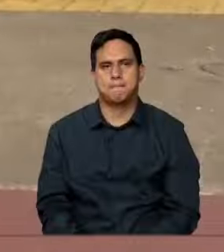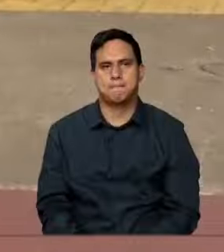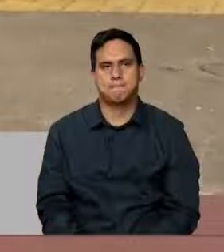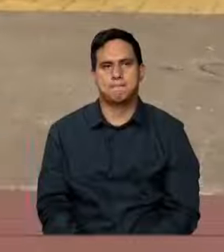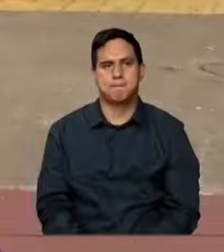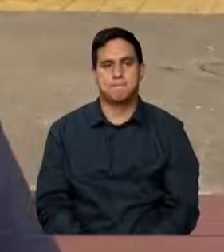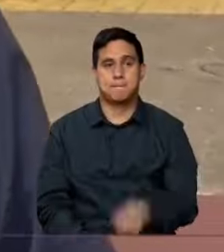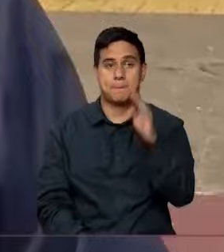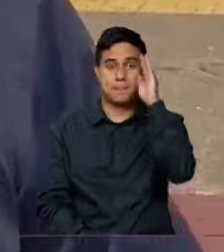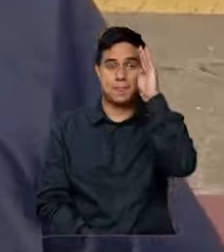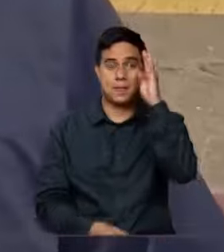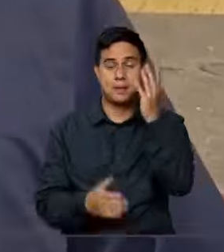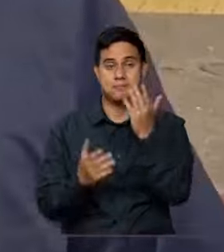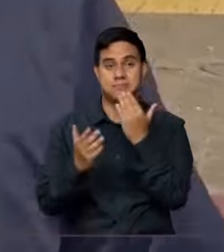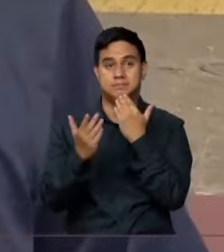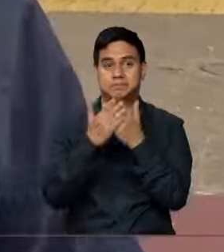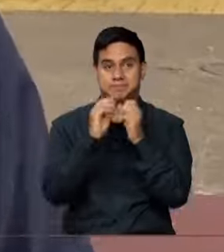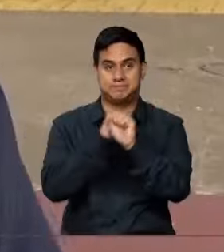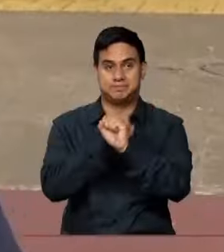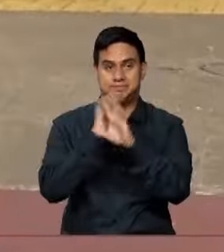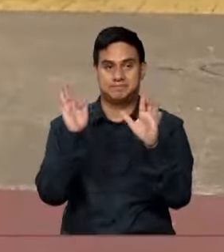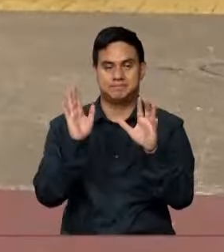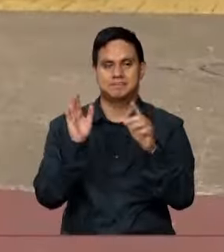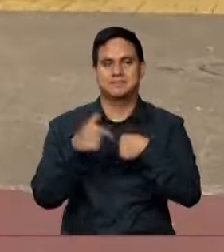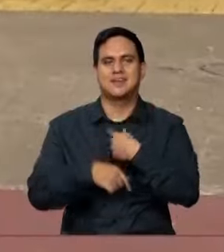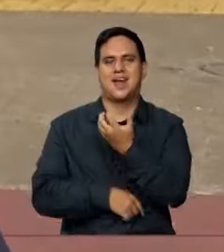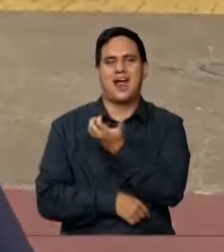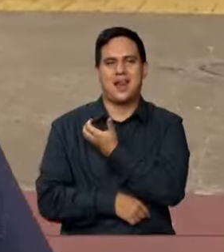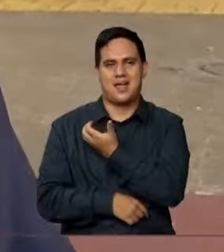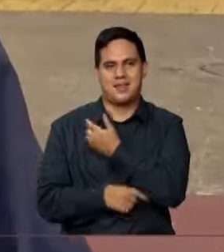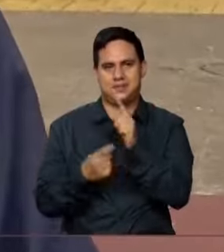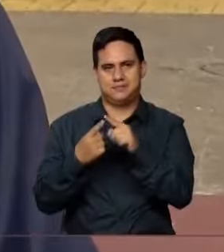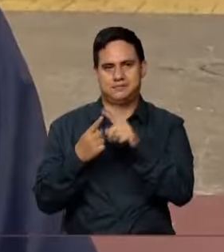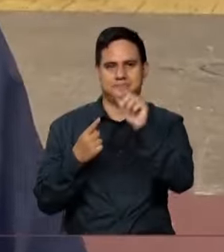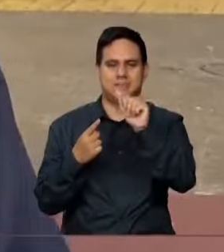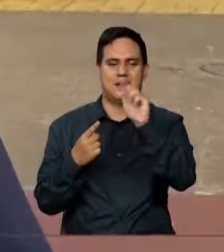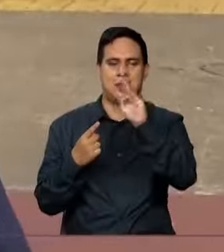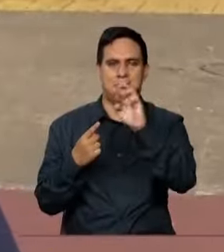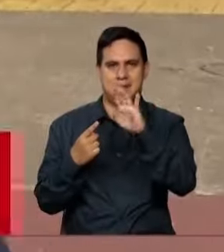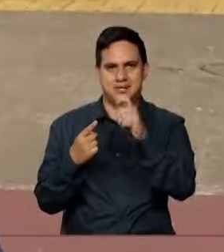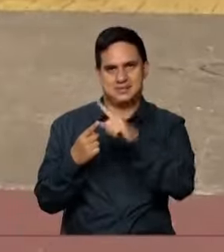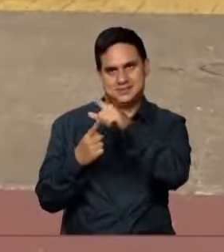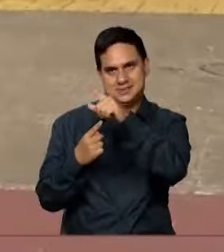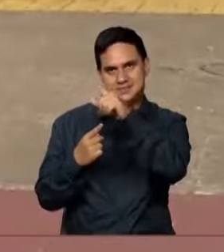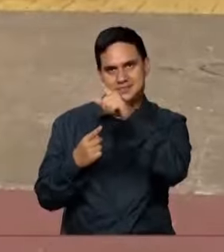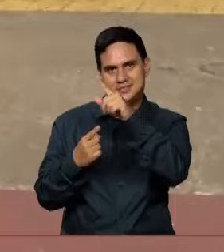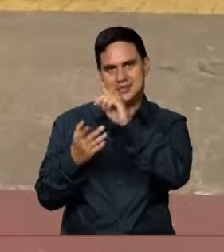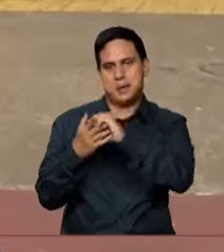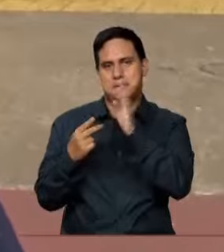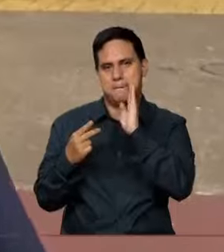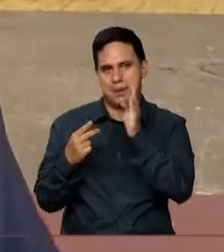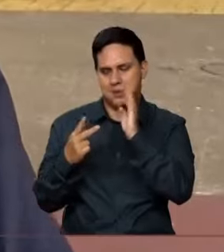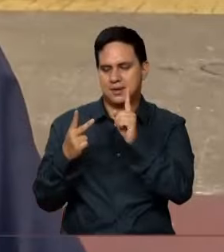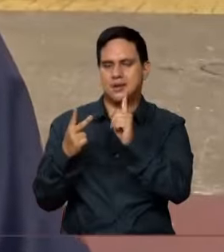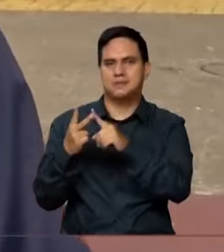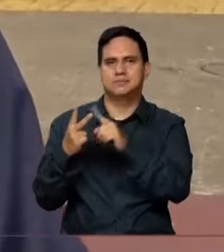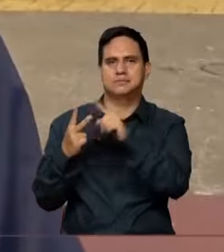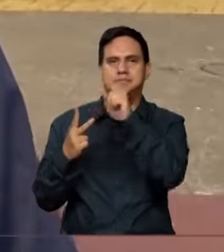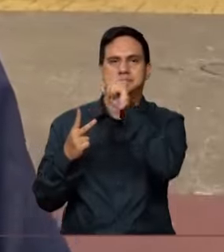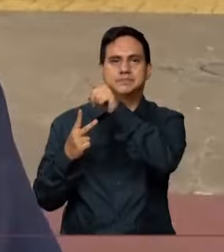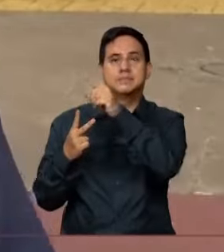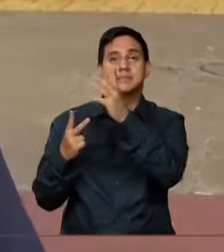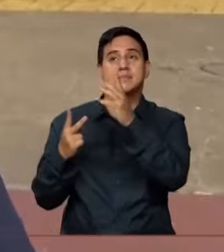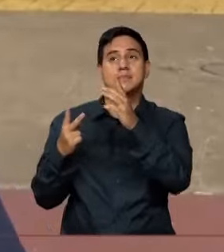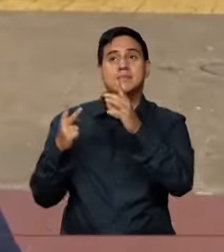Hola, ¿qué tal? ¿Cómo están? Tengan ustedes buen día. Son los alcaldes de Amberes, Bélgica, Hamburgo, Alemania y Rotterdam, Países Bajos,